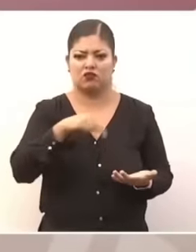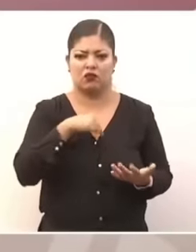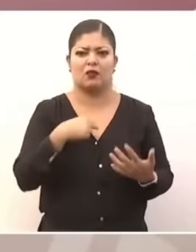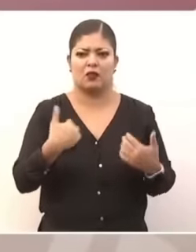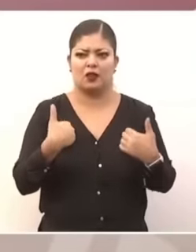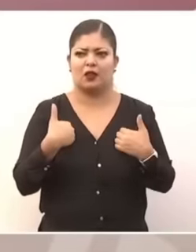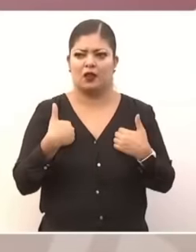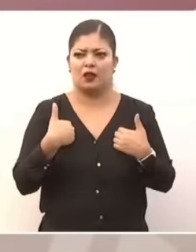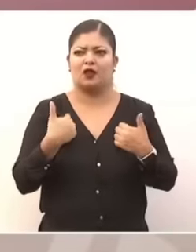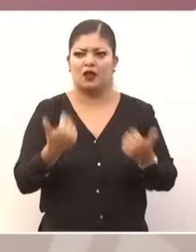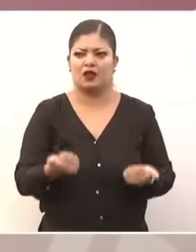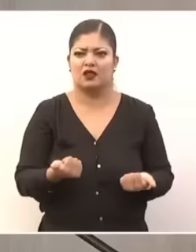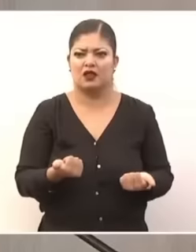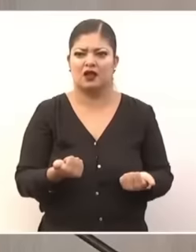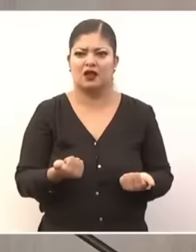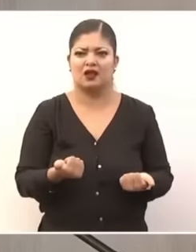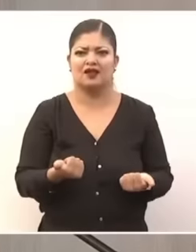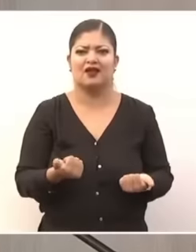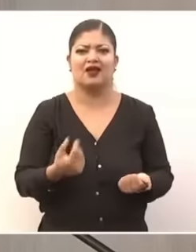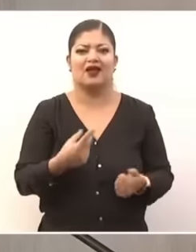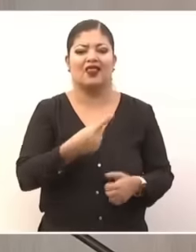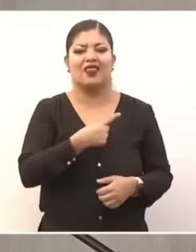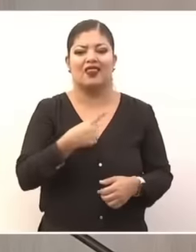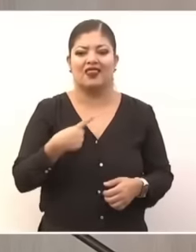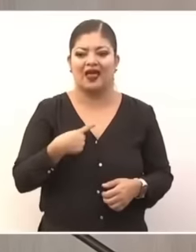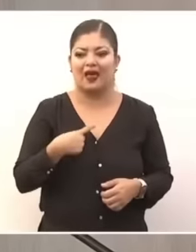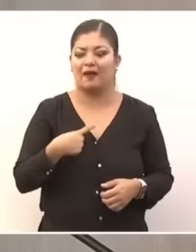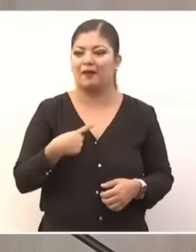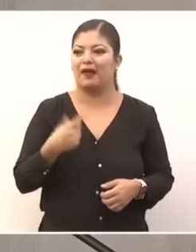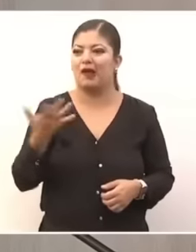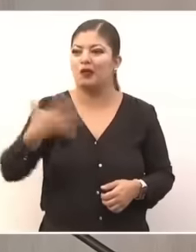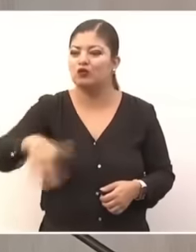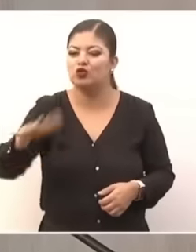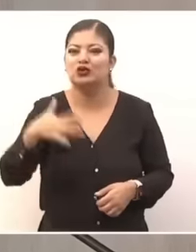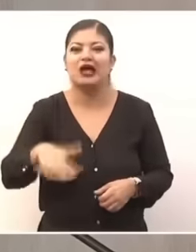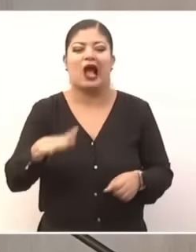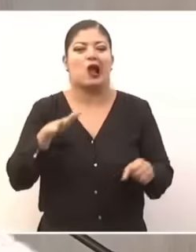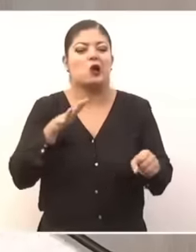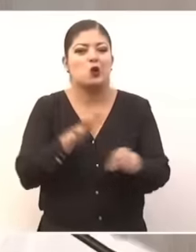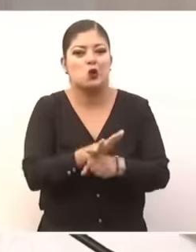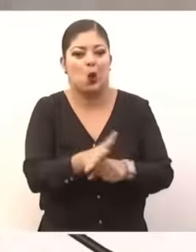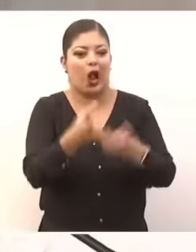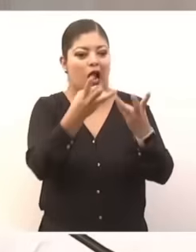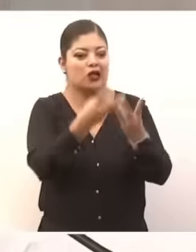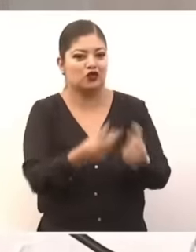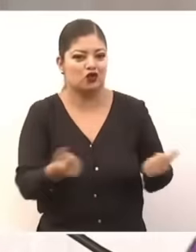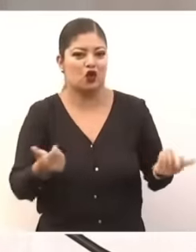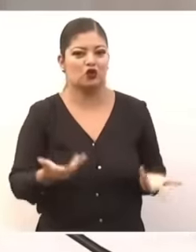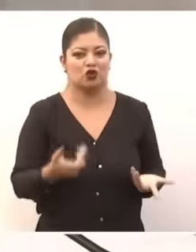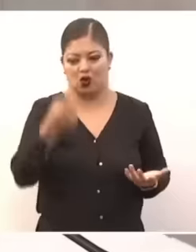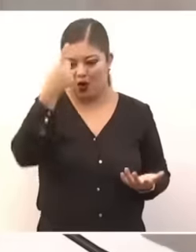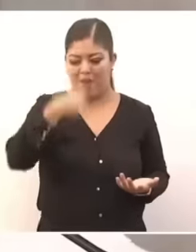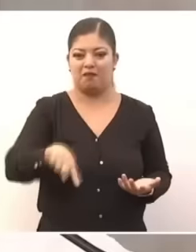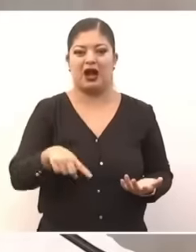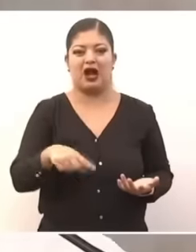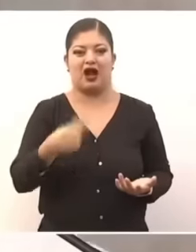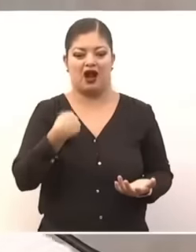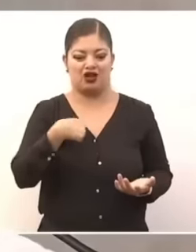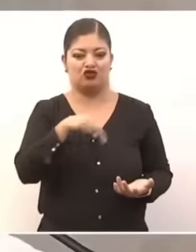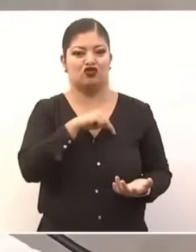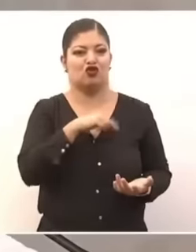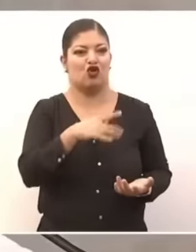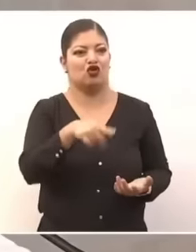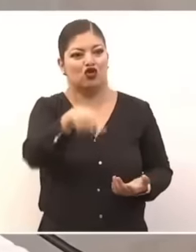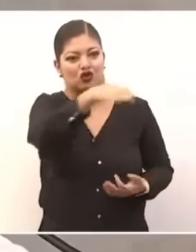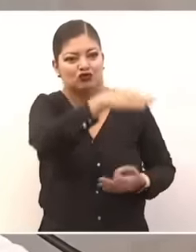que había que buscar una opción, una alternativa que nos dejara satisfecho